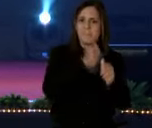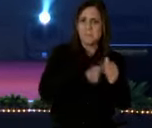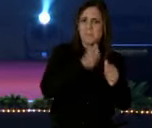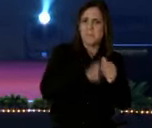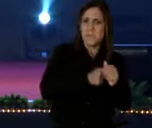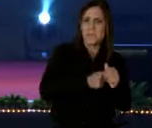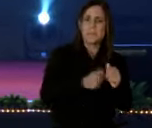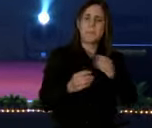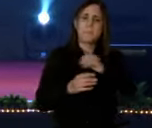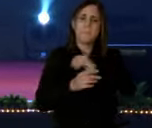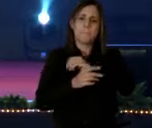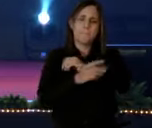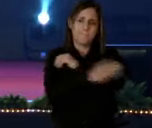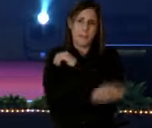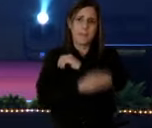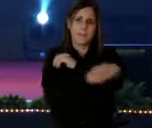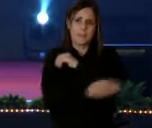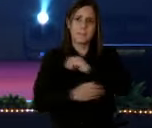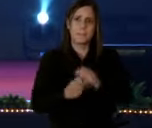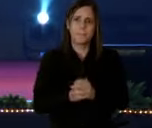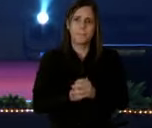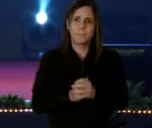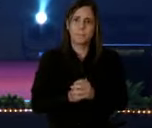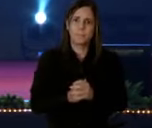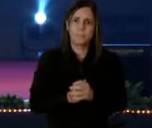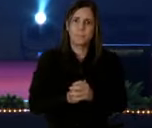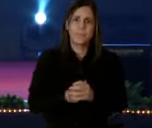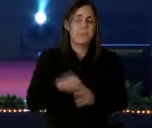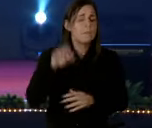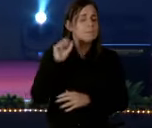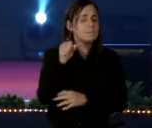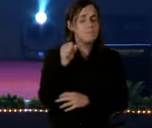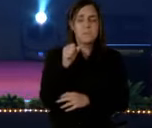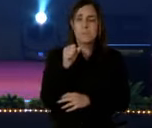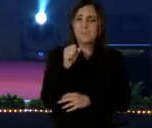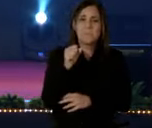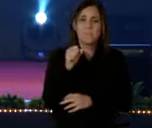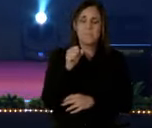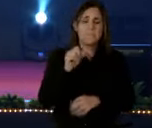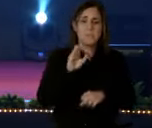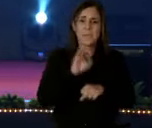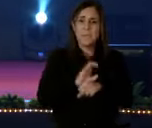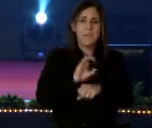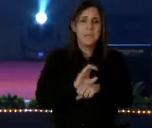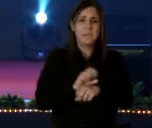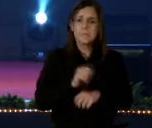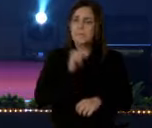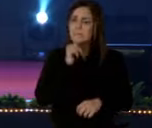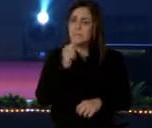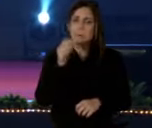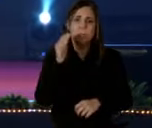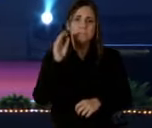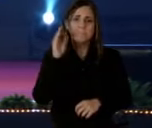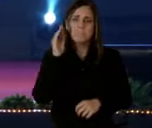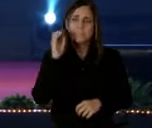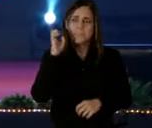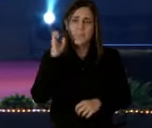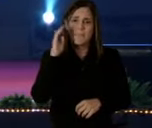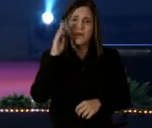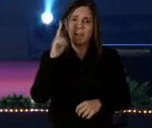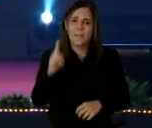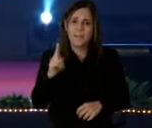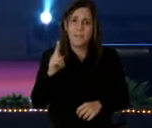las mencionamos mucho, pero una iglesia que no tiene misiones, que no tiene obra misionera, que no tiene evangelismo, no es una iglesia. Es solamente un centro